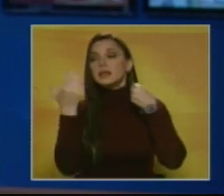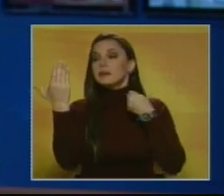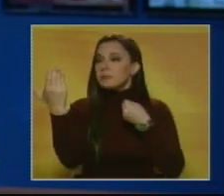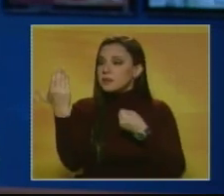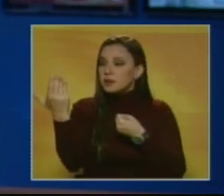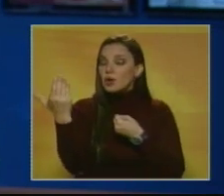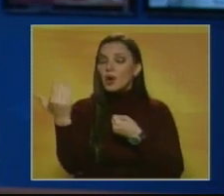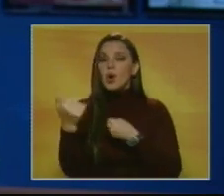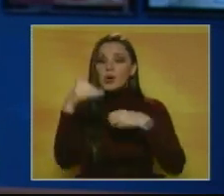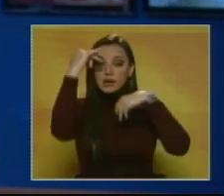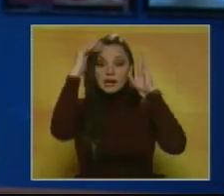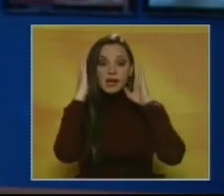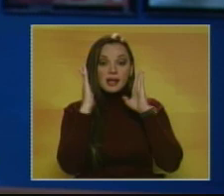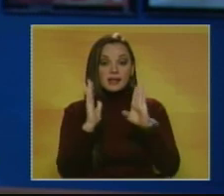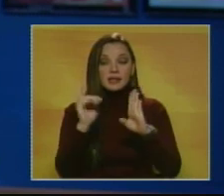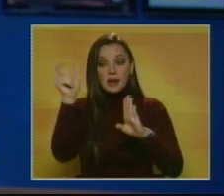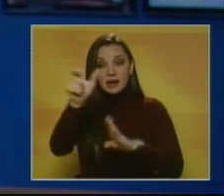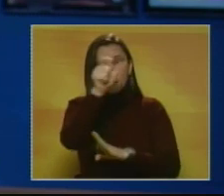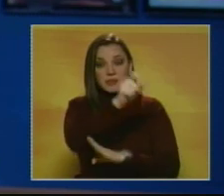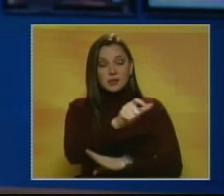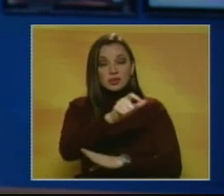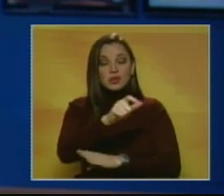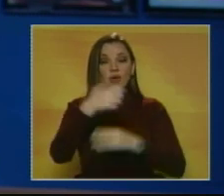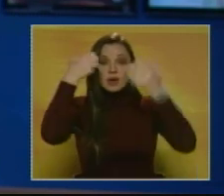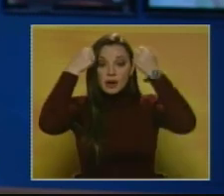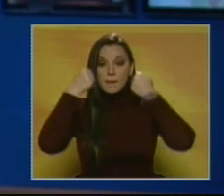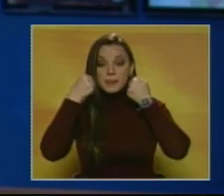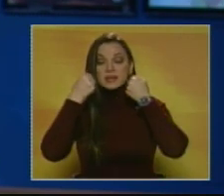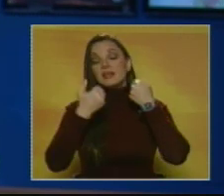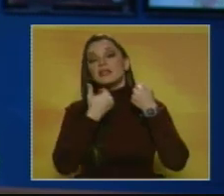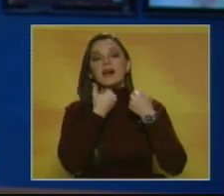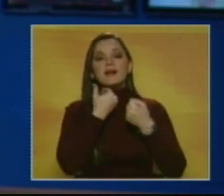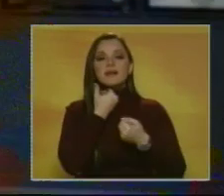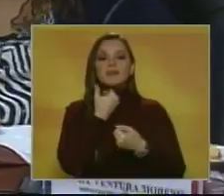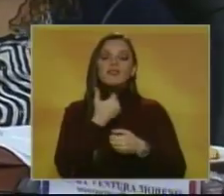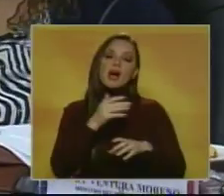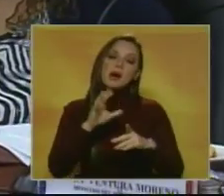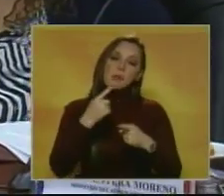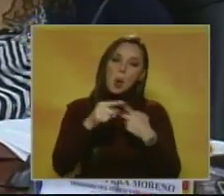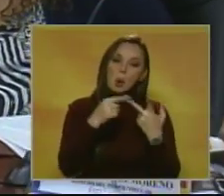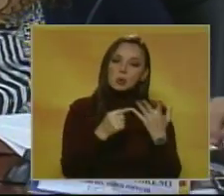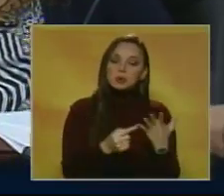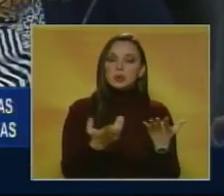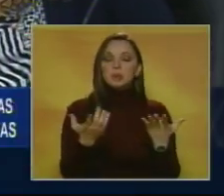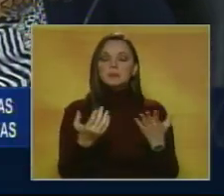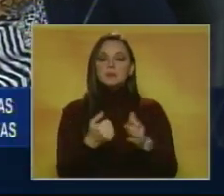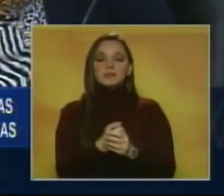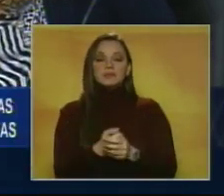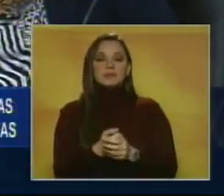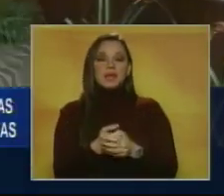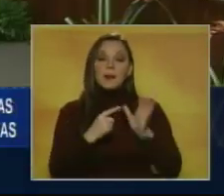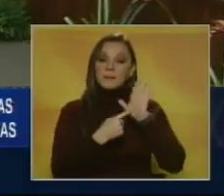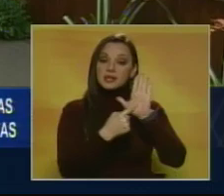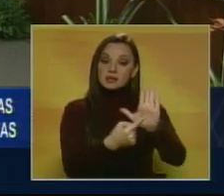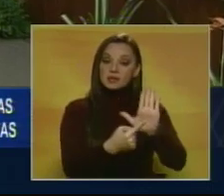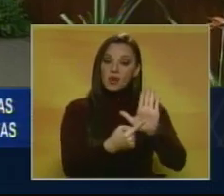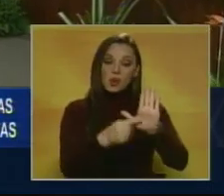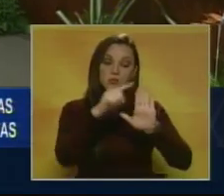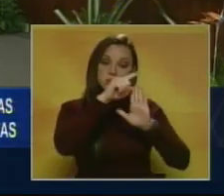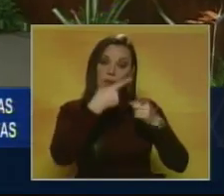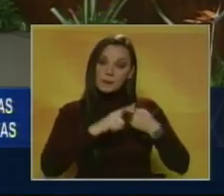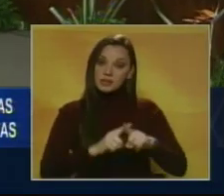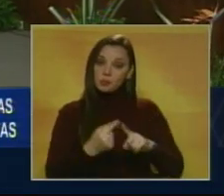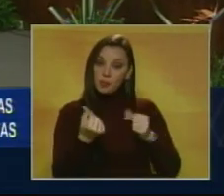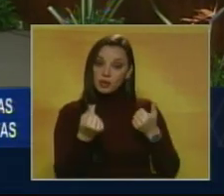ocuparse de las condiciones humanitarias de los privados de libertad en comisarías locales. Durante la presentación de presupuesto 2016 en la